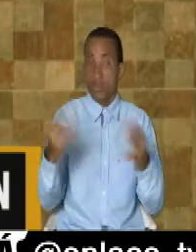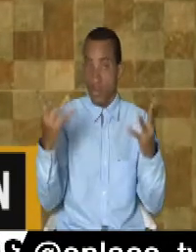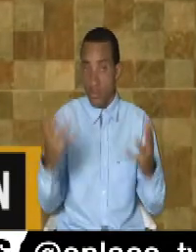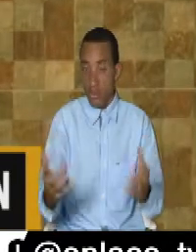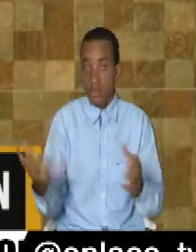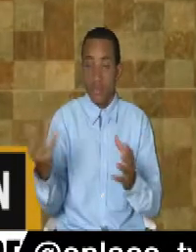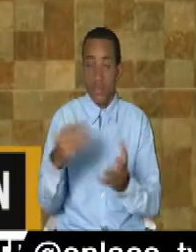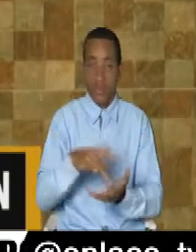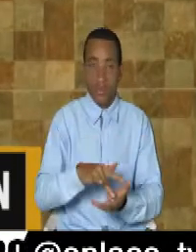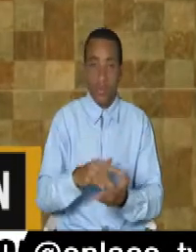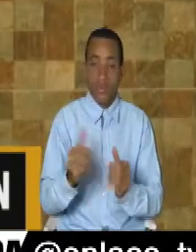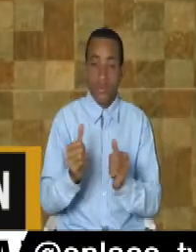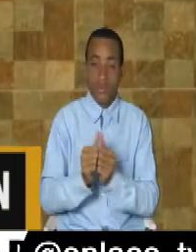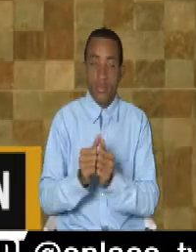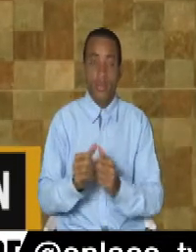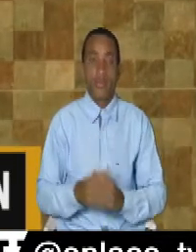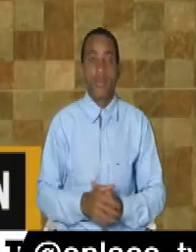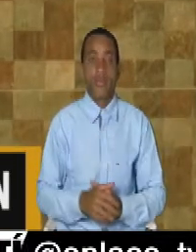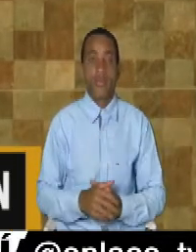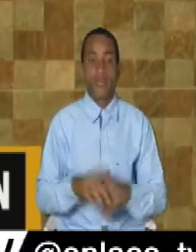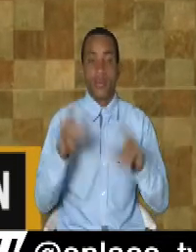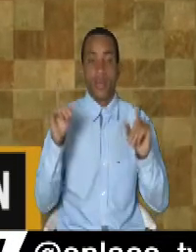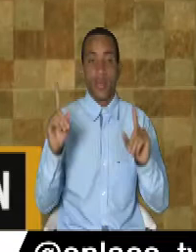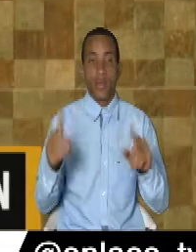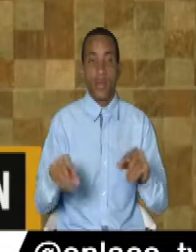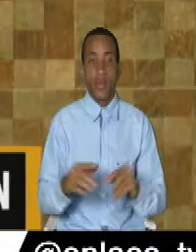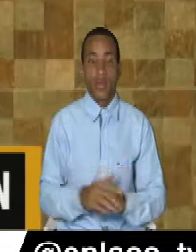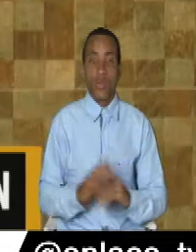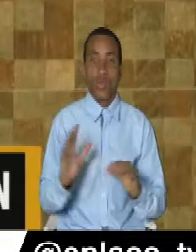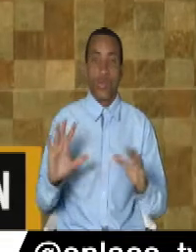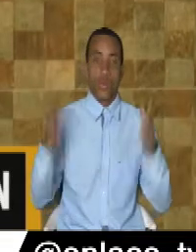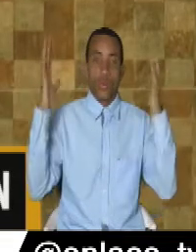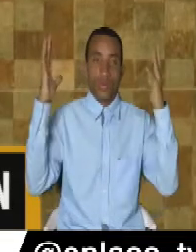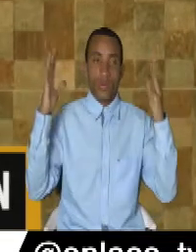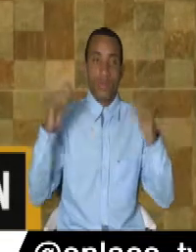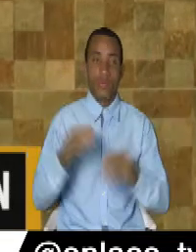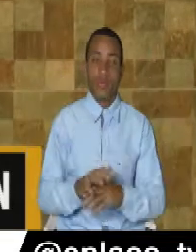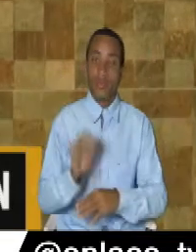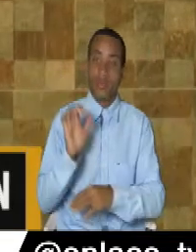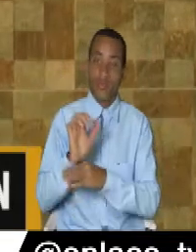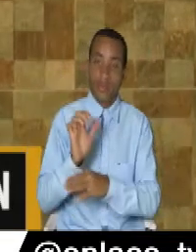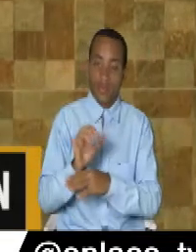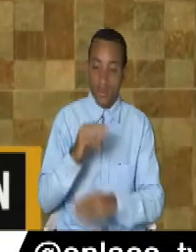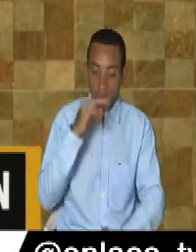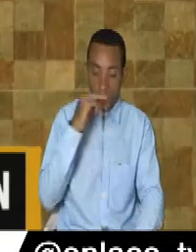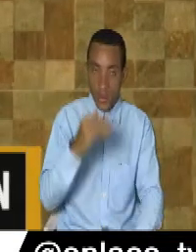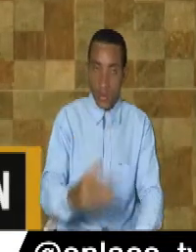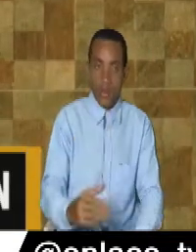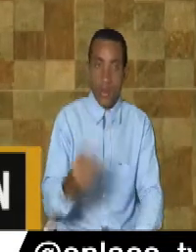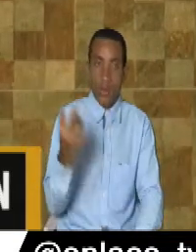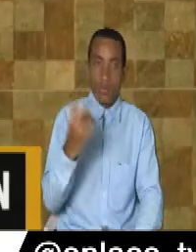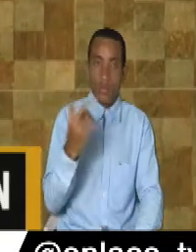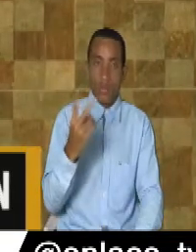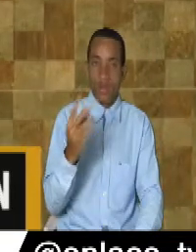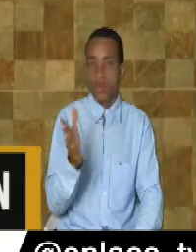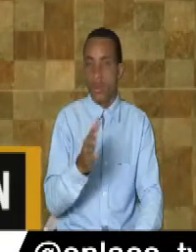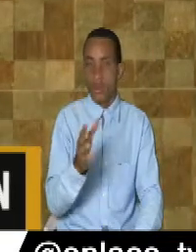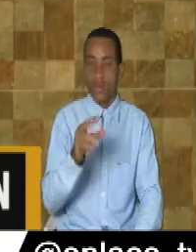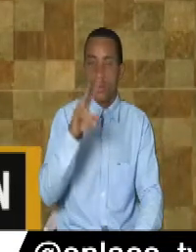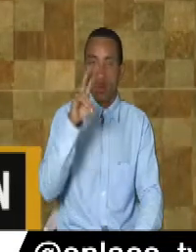el Santísimo como preparación a esta gran fiesta. Una actividad con niños que tendremos el viernes hacia las 7 de la